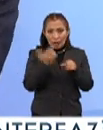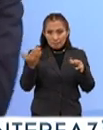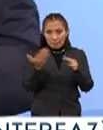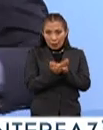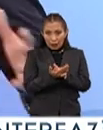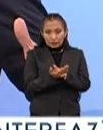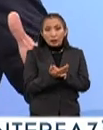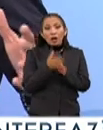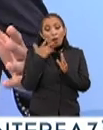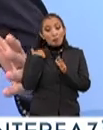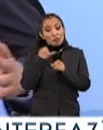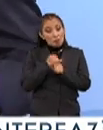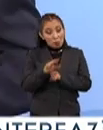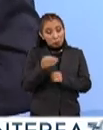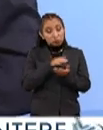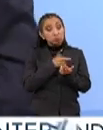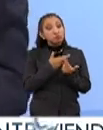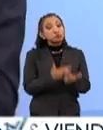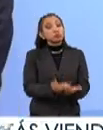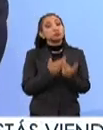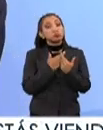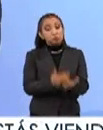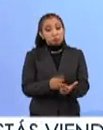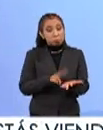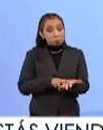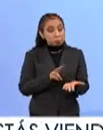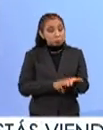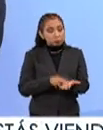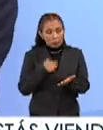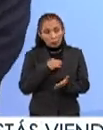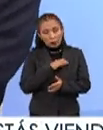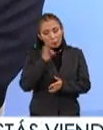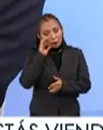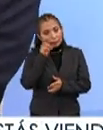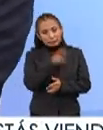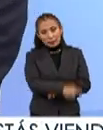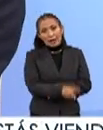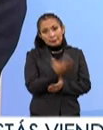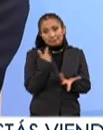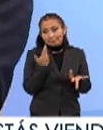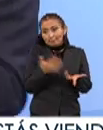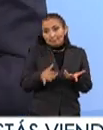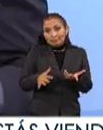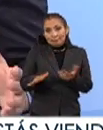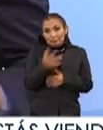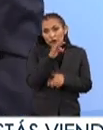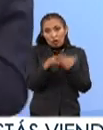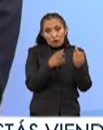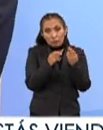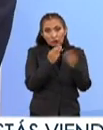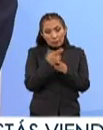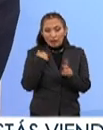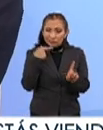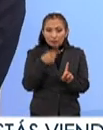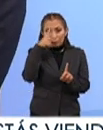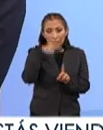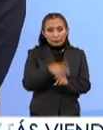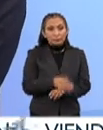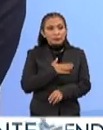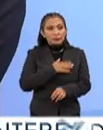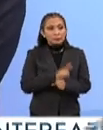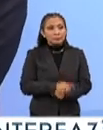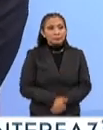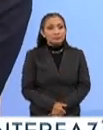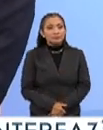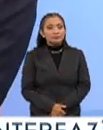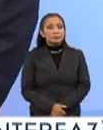etapa, con gran información muy rica y que podremos accesar pues prácticamente todo el mundo, pero en especial los mexicanos. Muy buenos